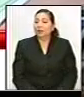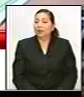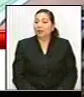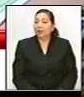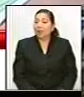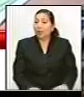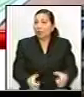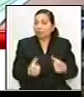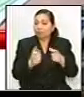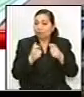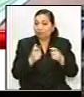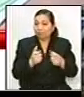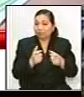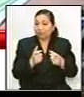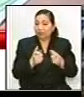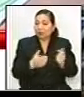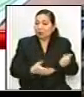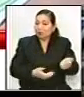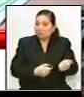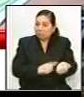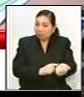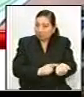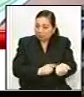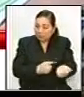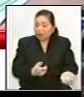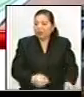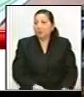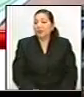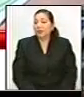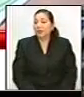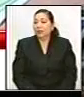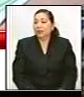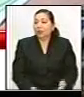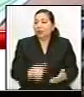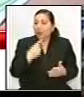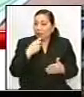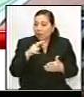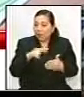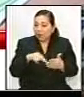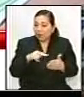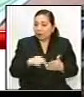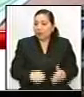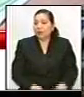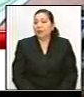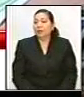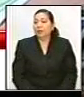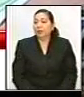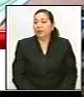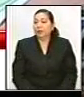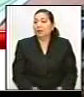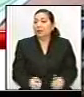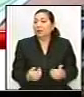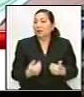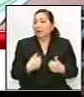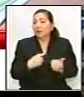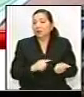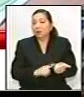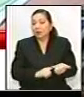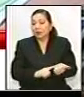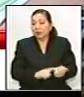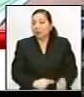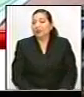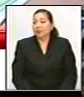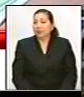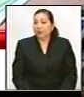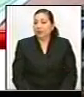que controlarse y nos hacen también sobre el azúcar, ¿no? Para ver si tenemos diabetes o